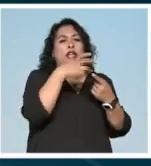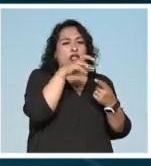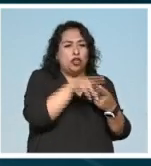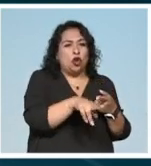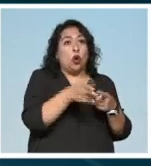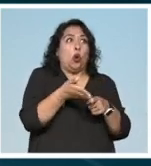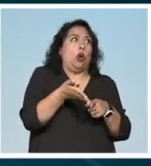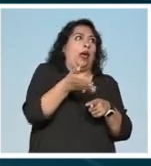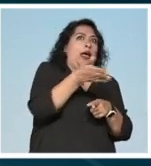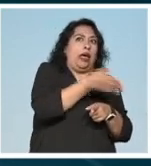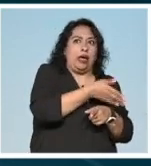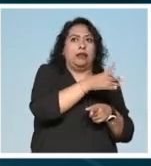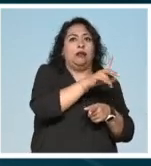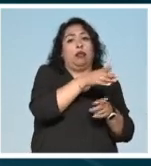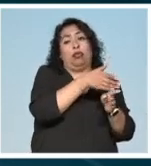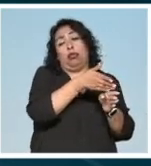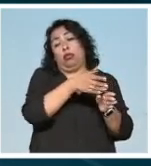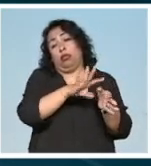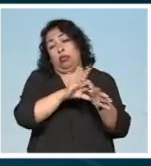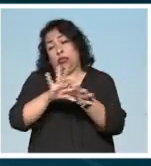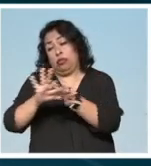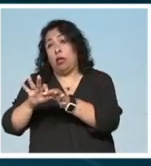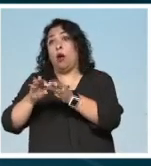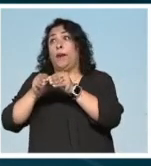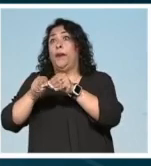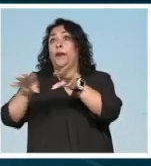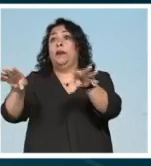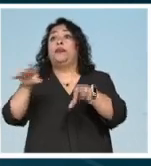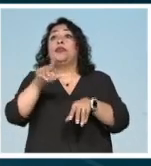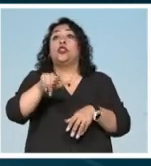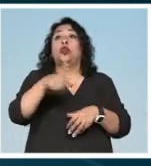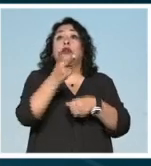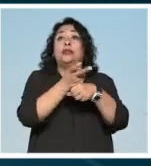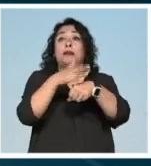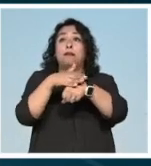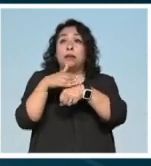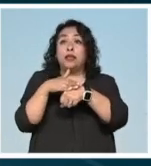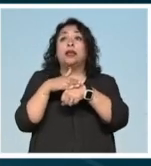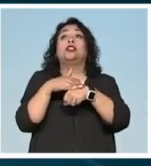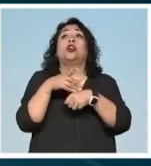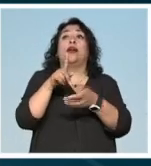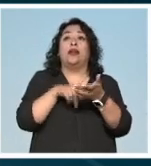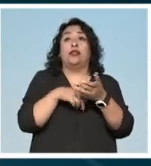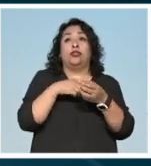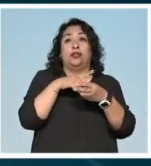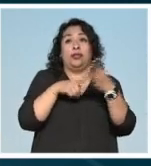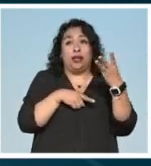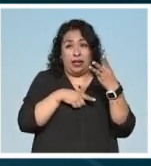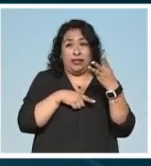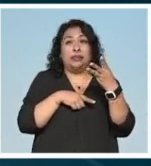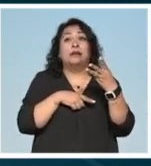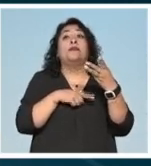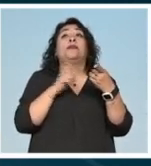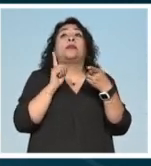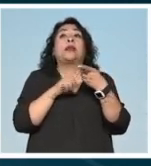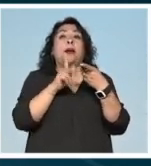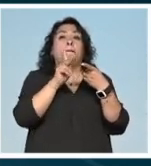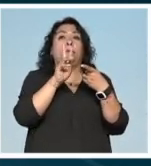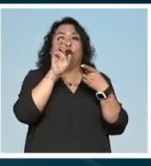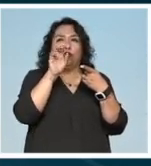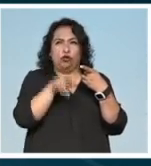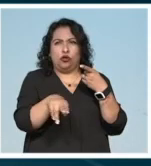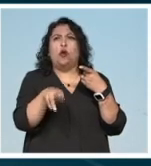un poco antes hasta su exhibición y su preservación. Son 12 convocatorias distribuidas en esas tres vertientes. En el ámbito de la producción